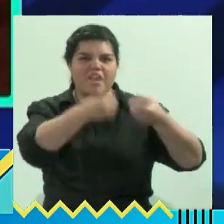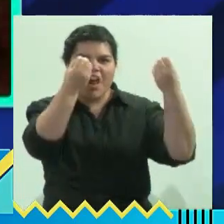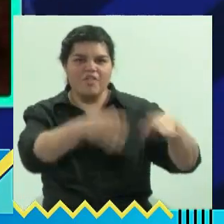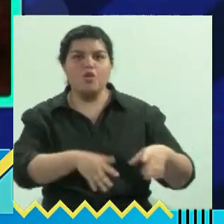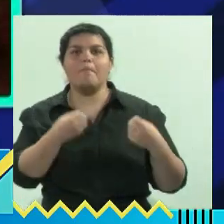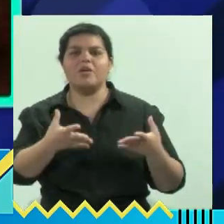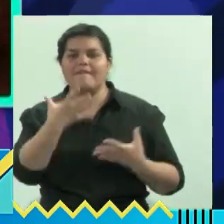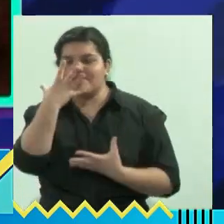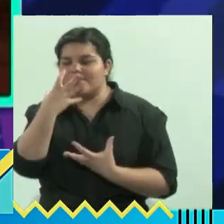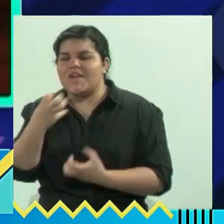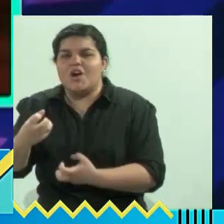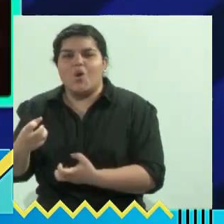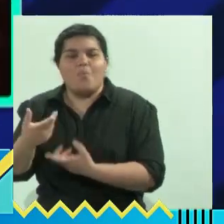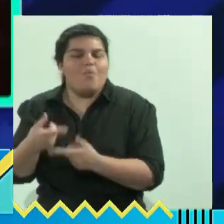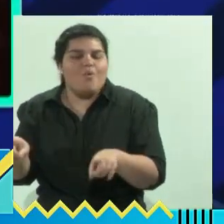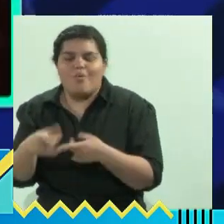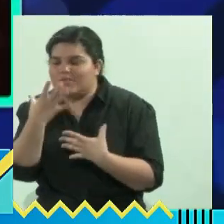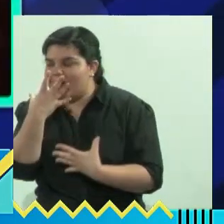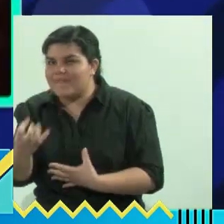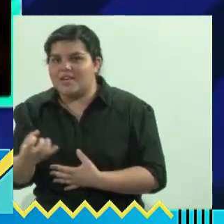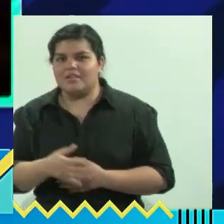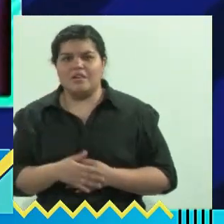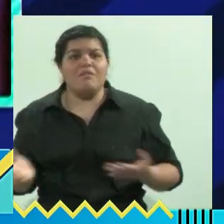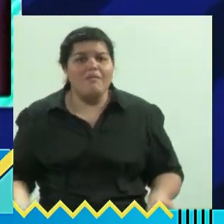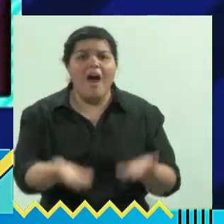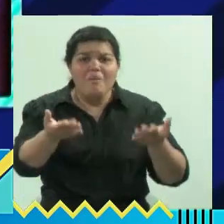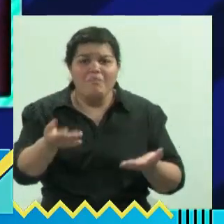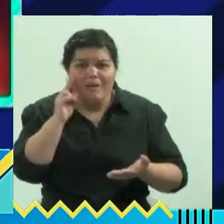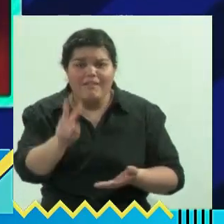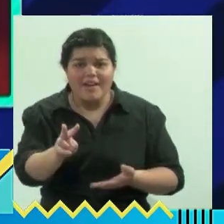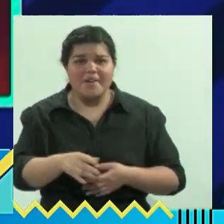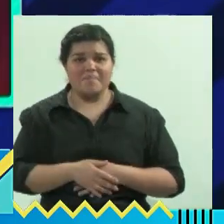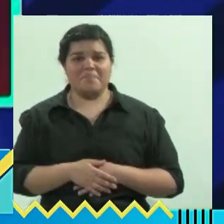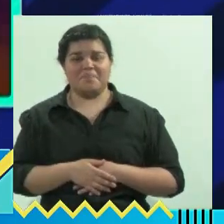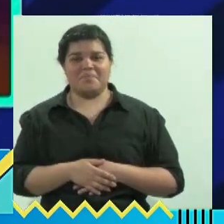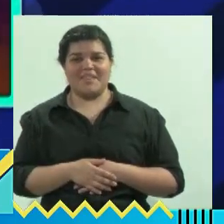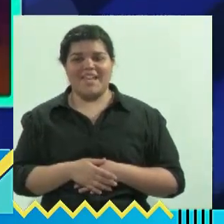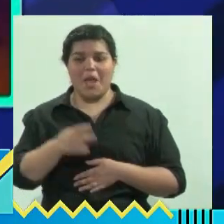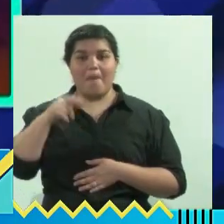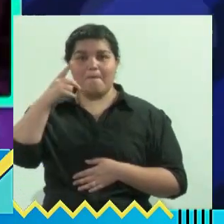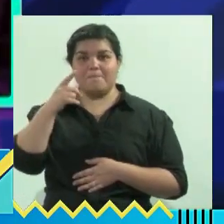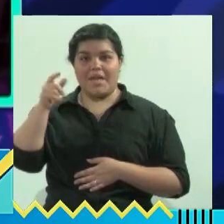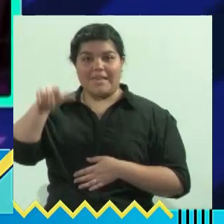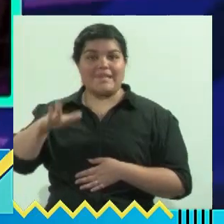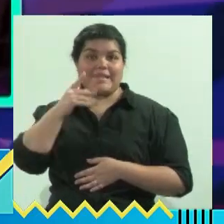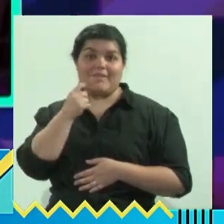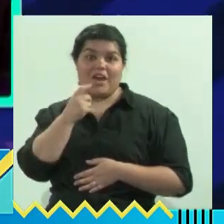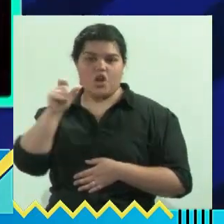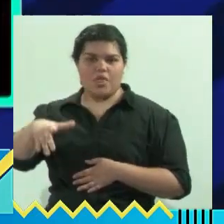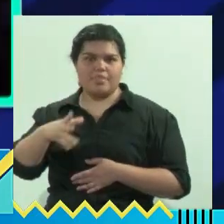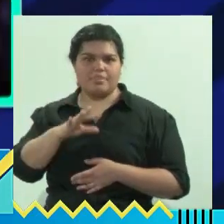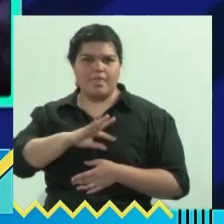por seguir su vocación, que era ser músico. Niños, vean Coco. El día que Miguel decide robar la guitarra de su tatarabuelo,